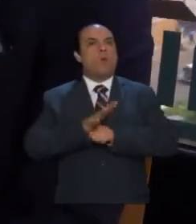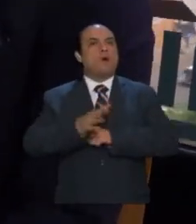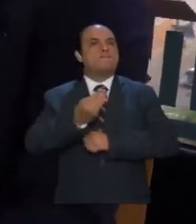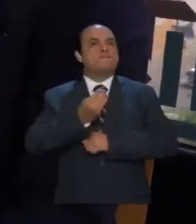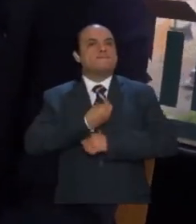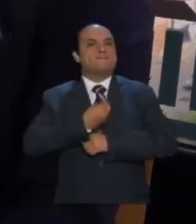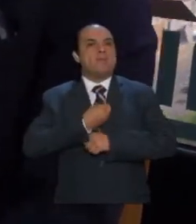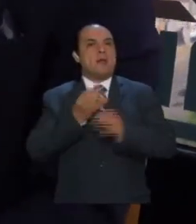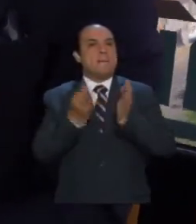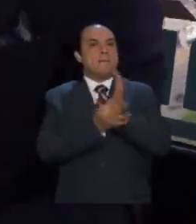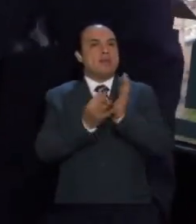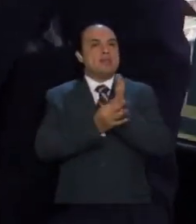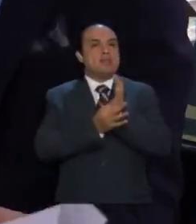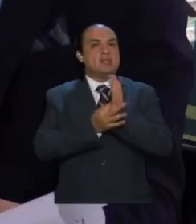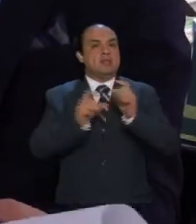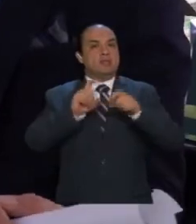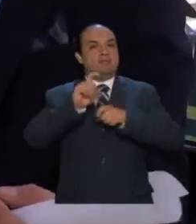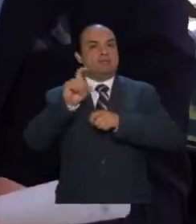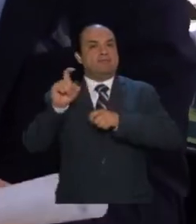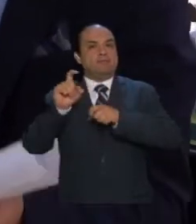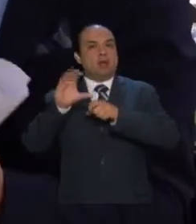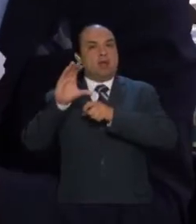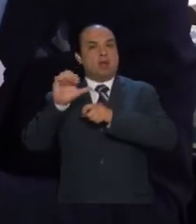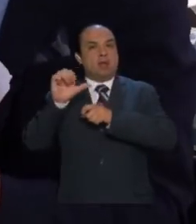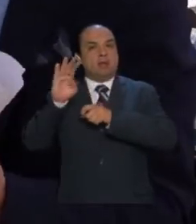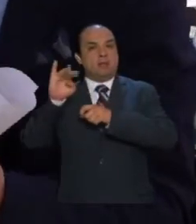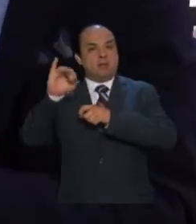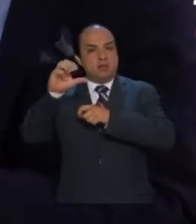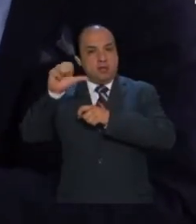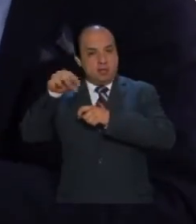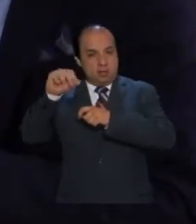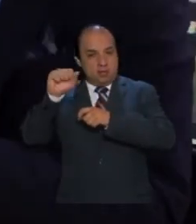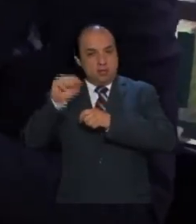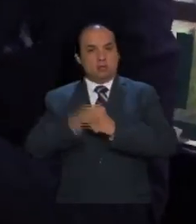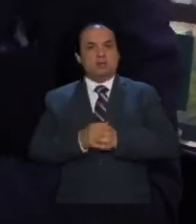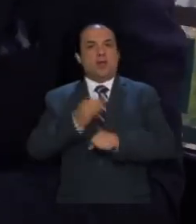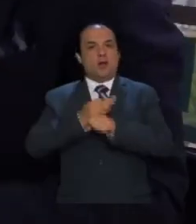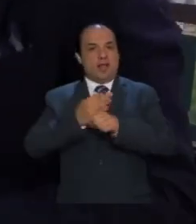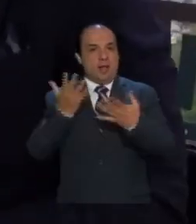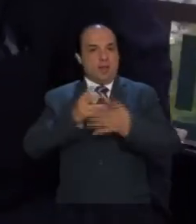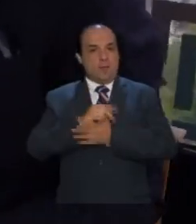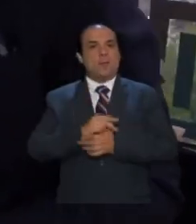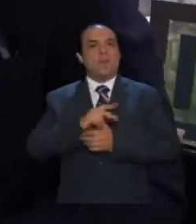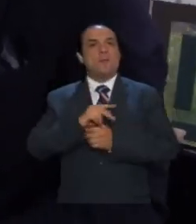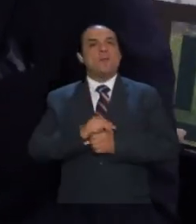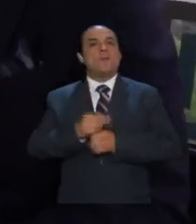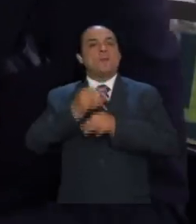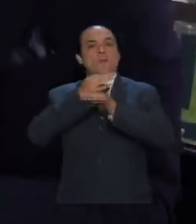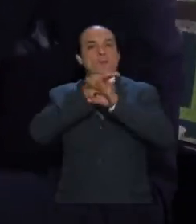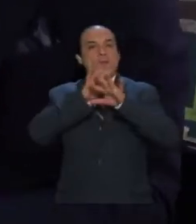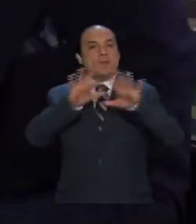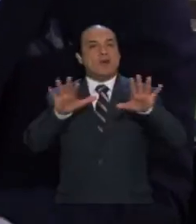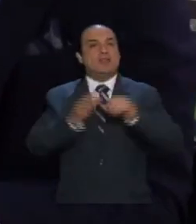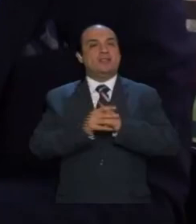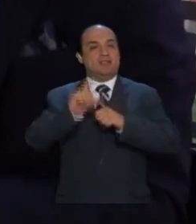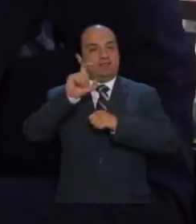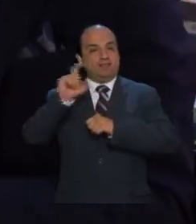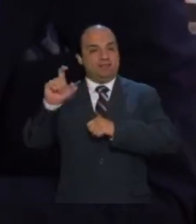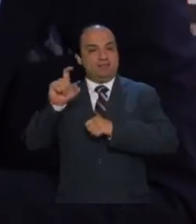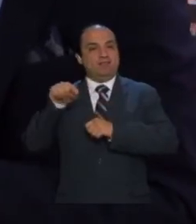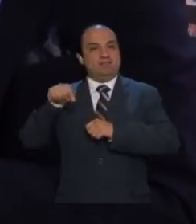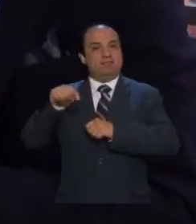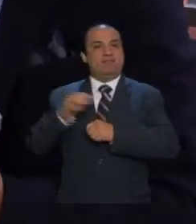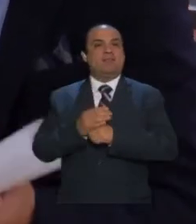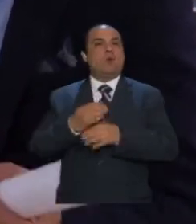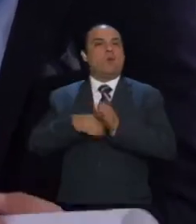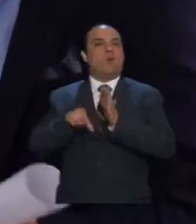cabinas. Aquí voy a hacer un poquito de publicidad de la cabina, señor secretario. Esta cabina